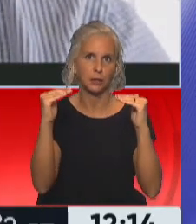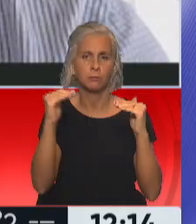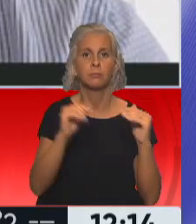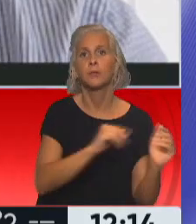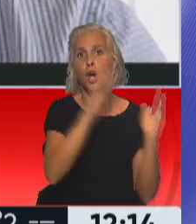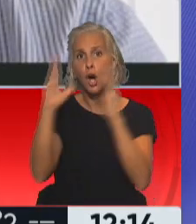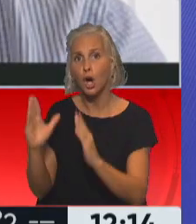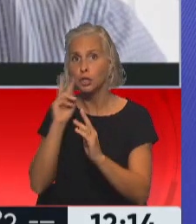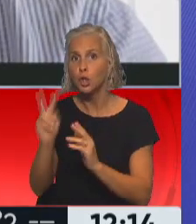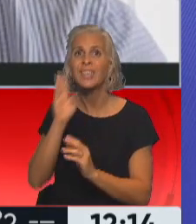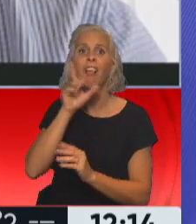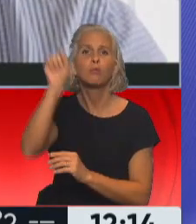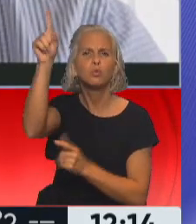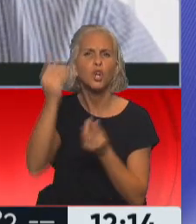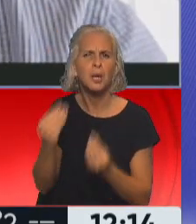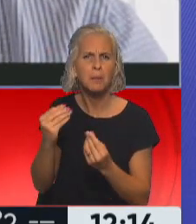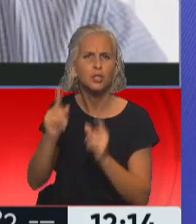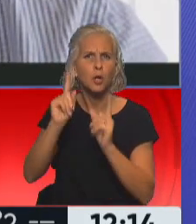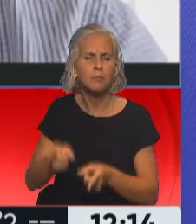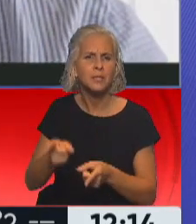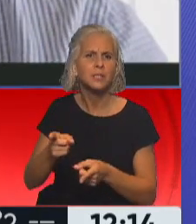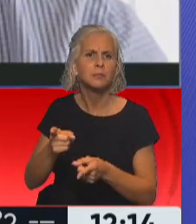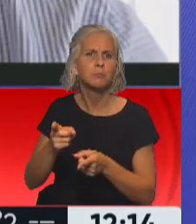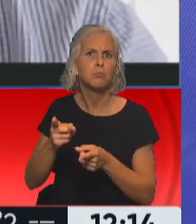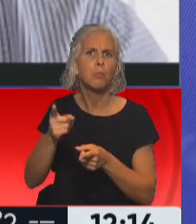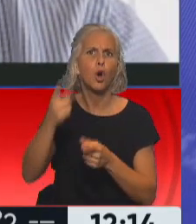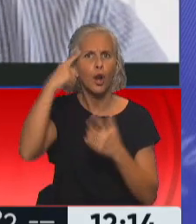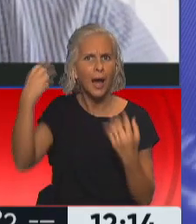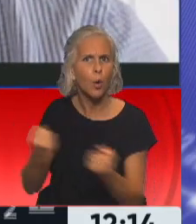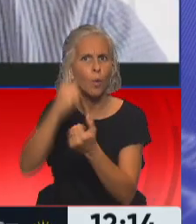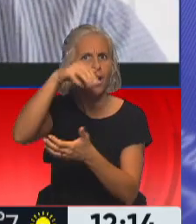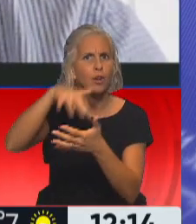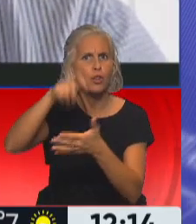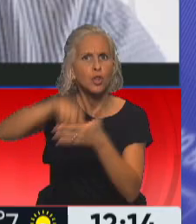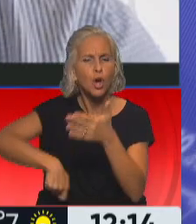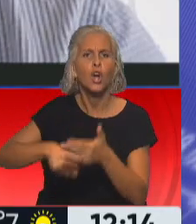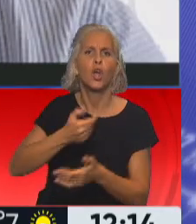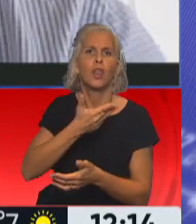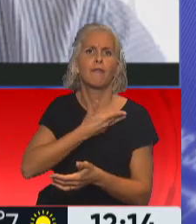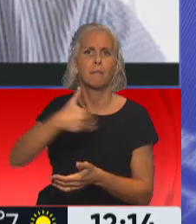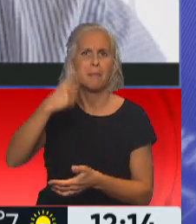para mirar qué pasaba en Estados Unidos, ¿no?, con la salida argentina, con el acuerdo con el Fondo Monetario en Wall Street.